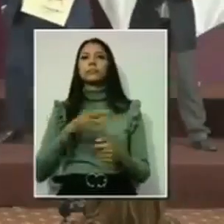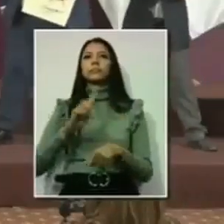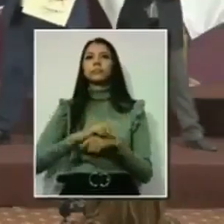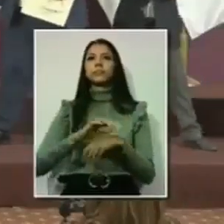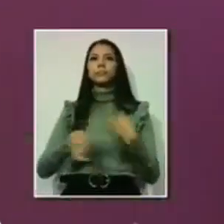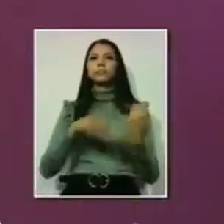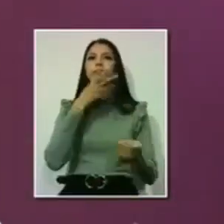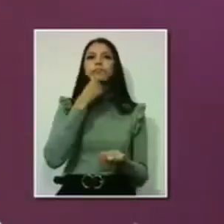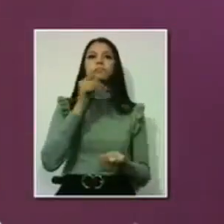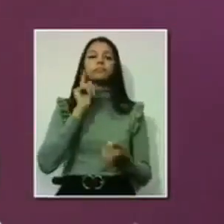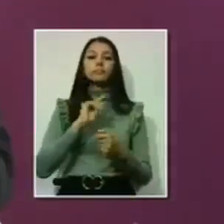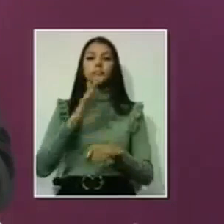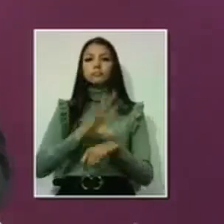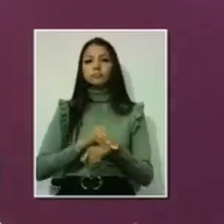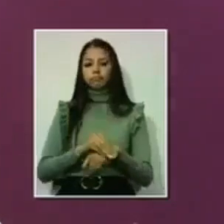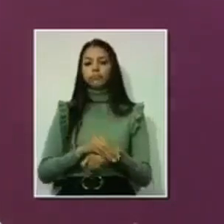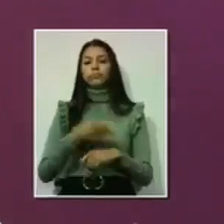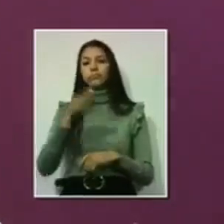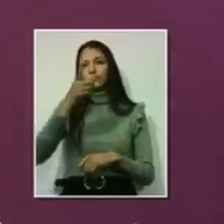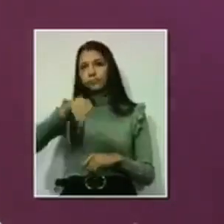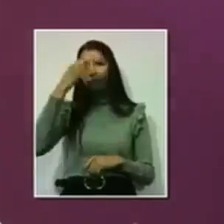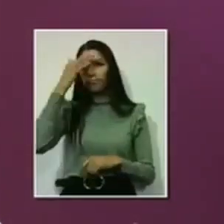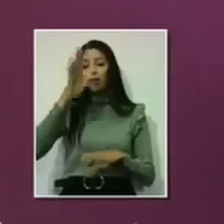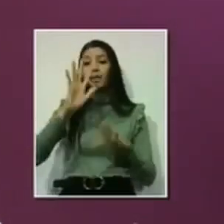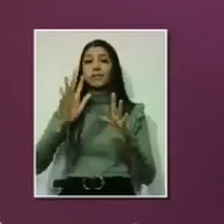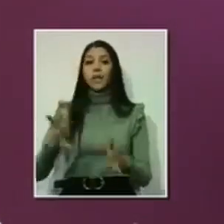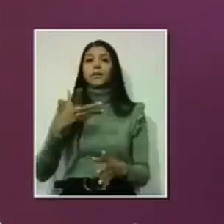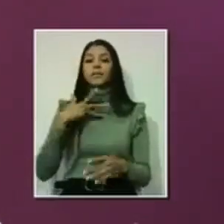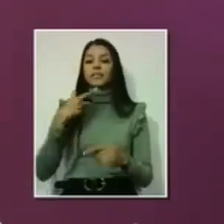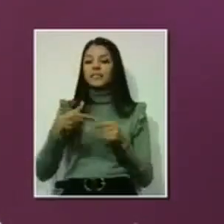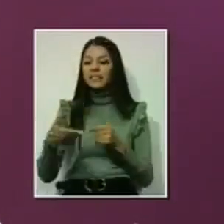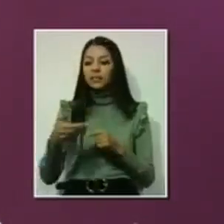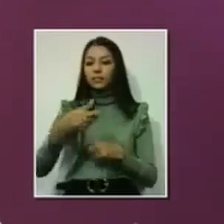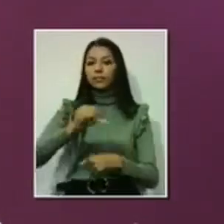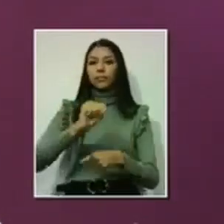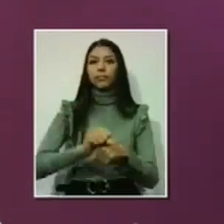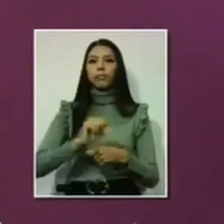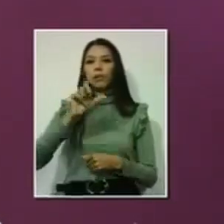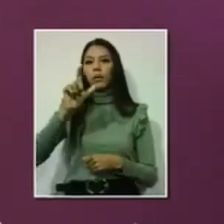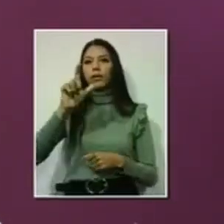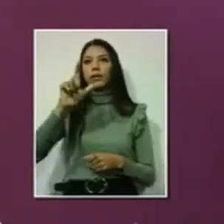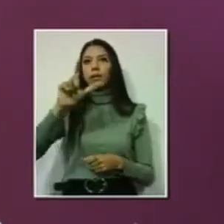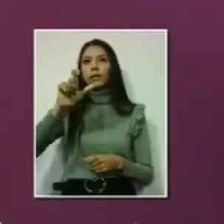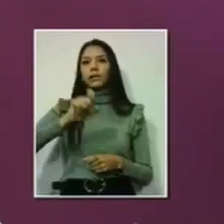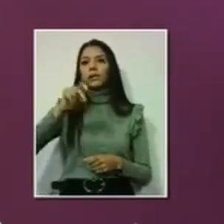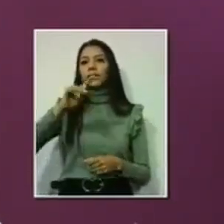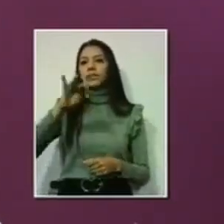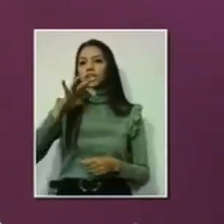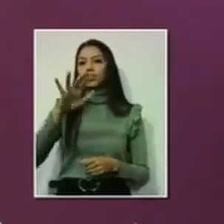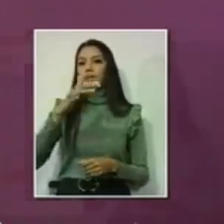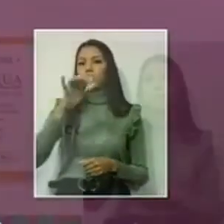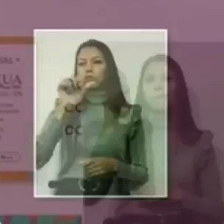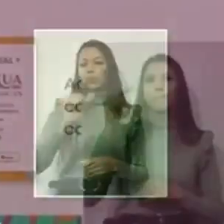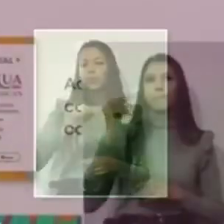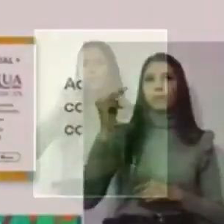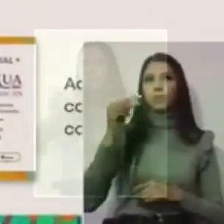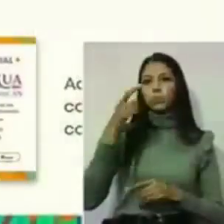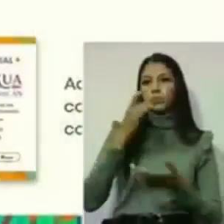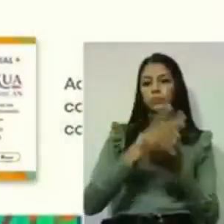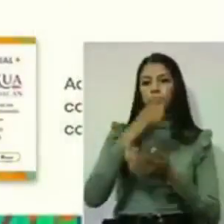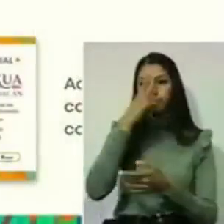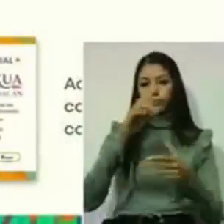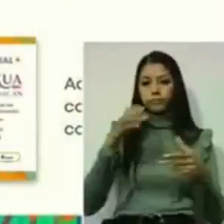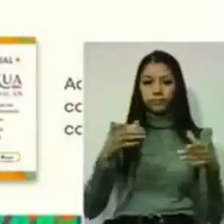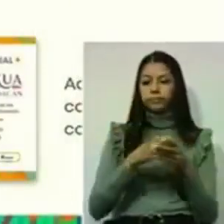El titular de la Secretaría de Turismo de Michoacán, Roberto Monroy García, informó que aún hay boletos disponibles para la Quinchecua, evento que